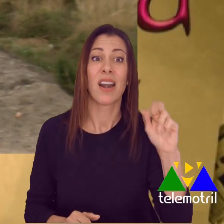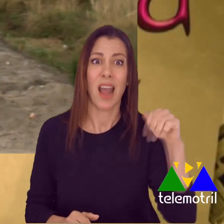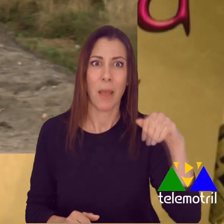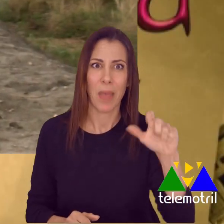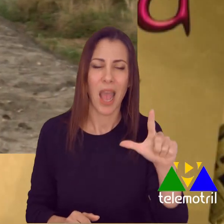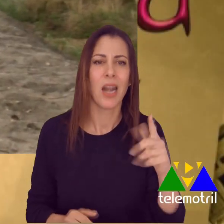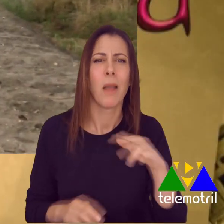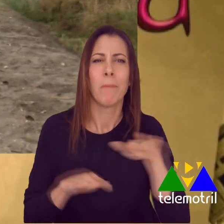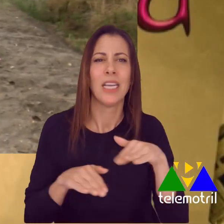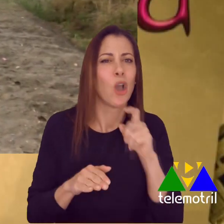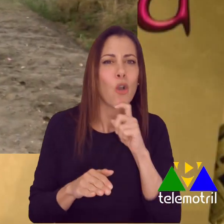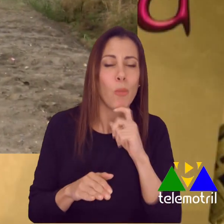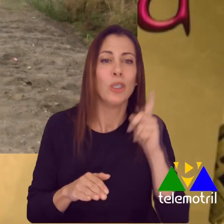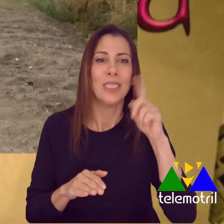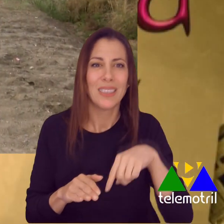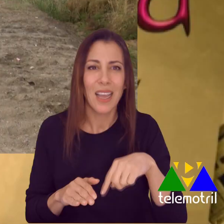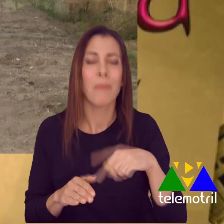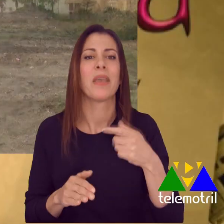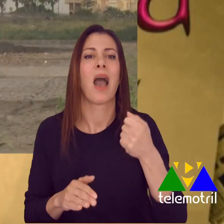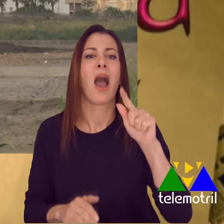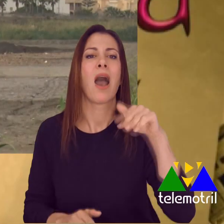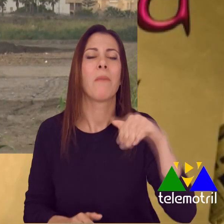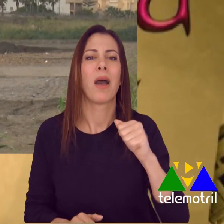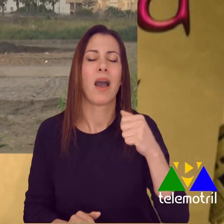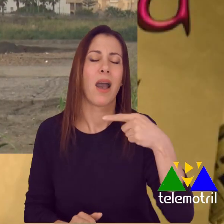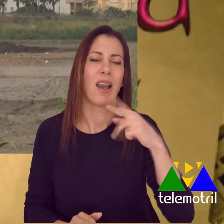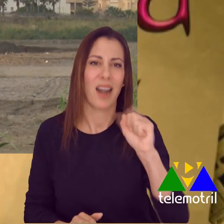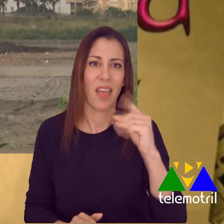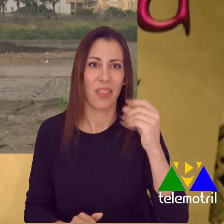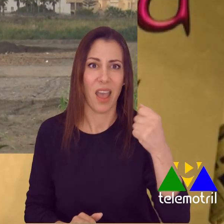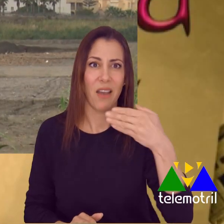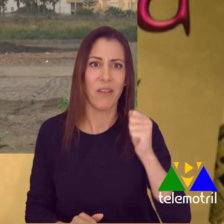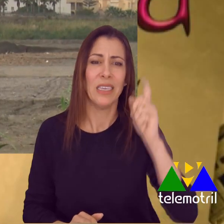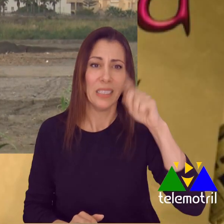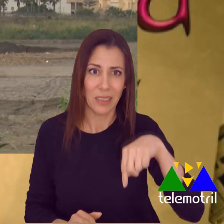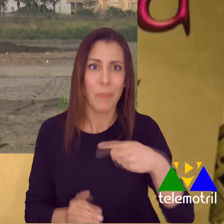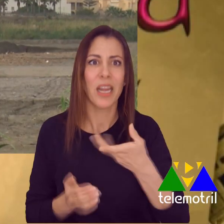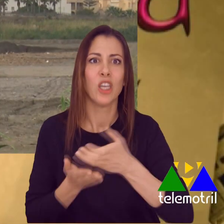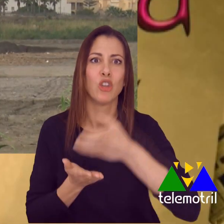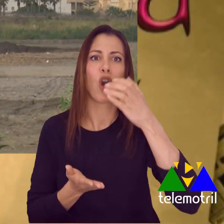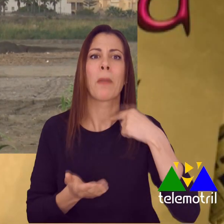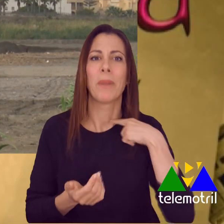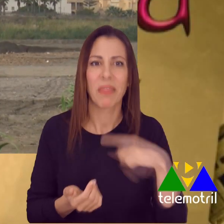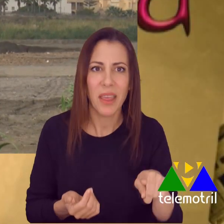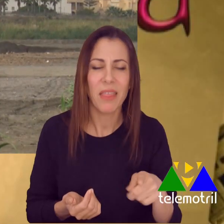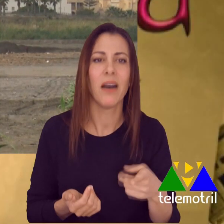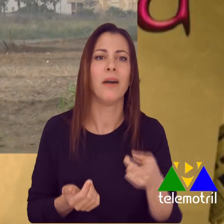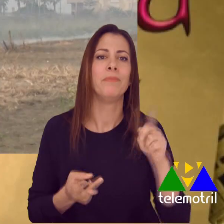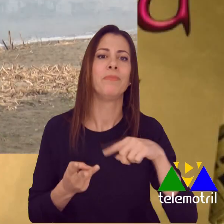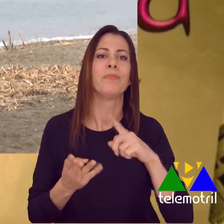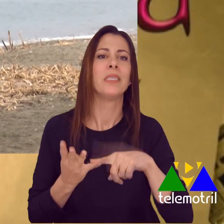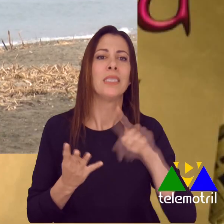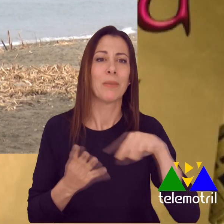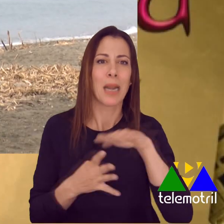las Almadrabas, la Torre Atún, la torre de Trasfarramal, la Torre Perdida. Veremos la